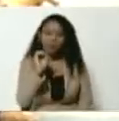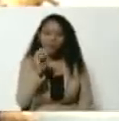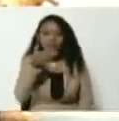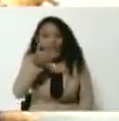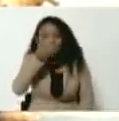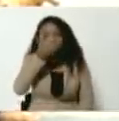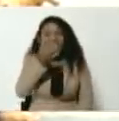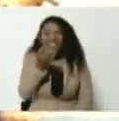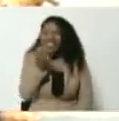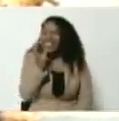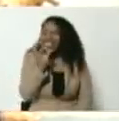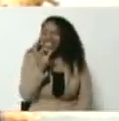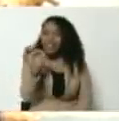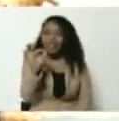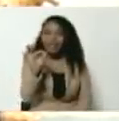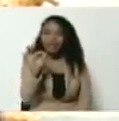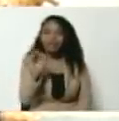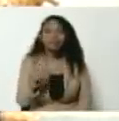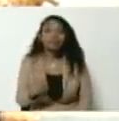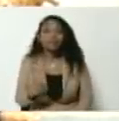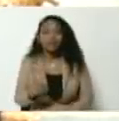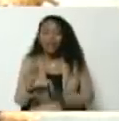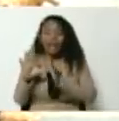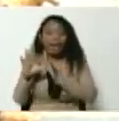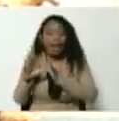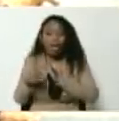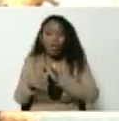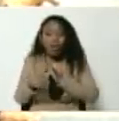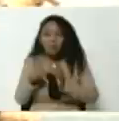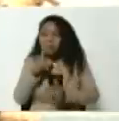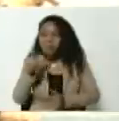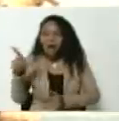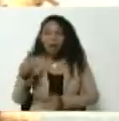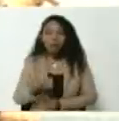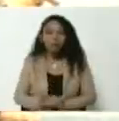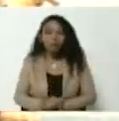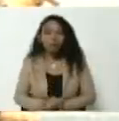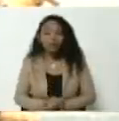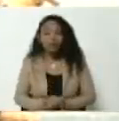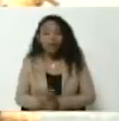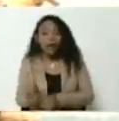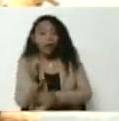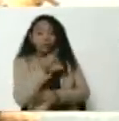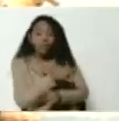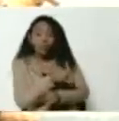tapaboca. Ladrón y cruel. Este otro señor,